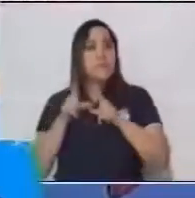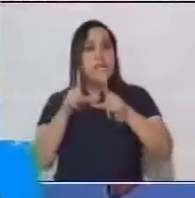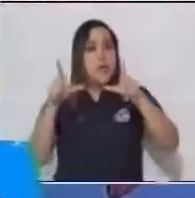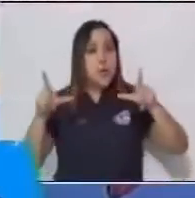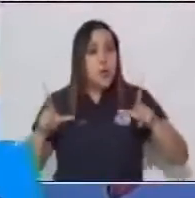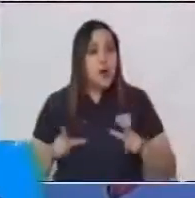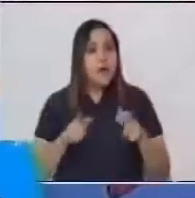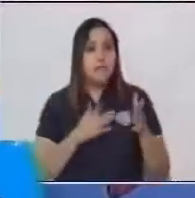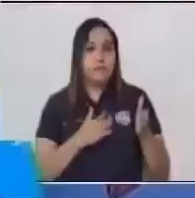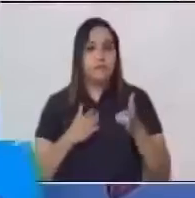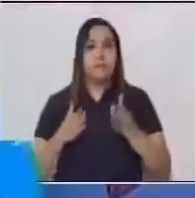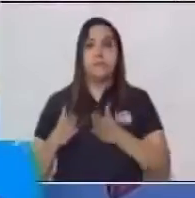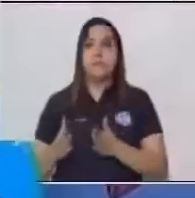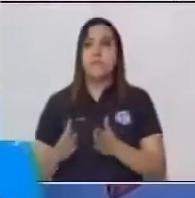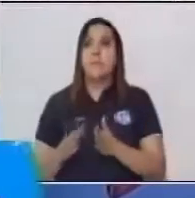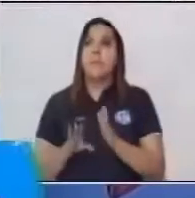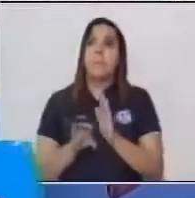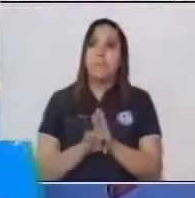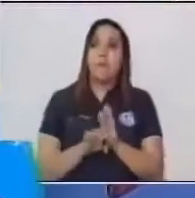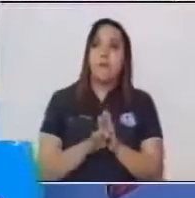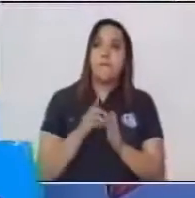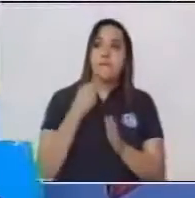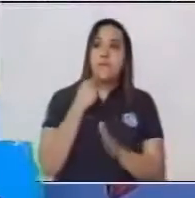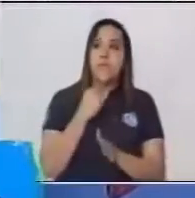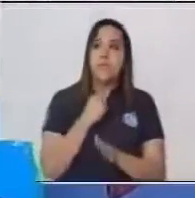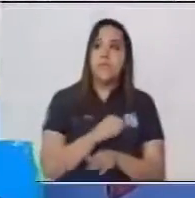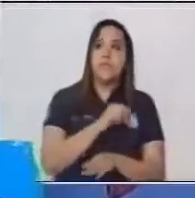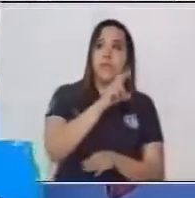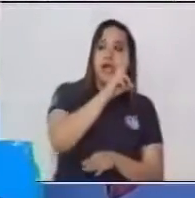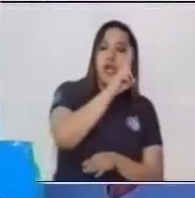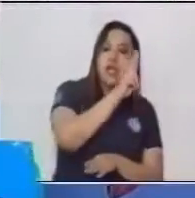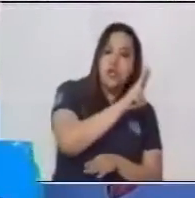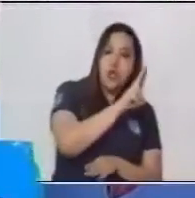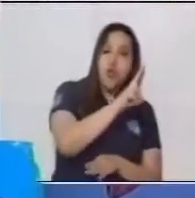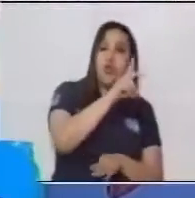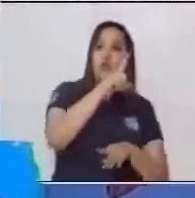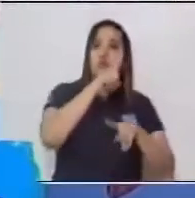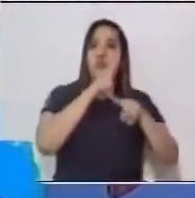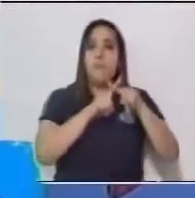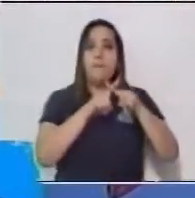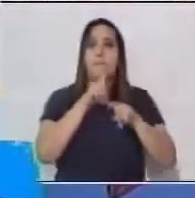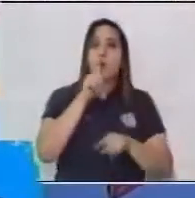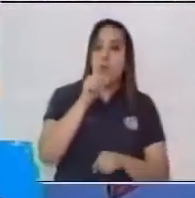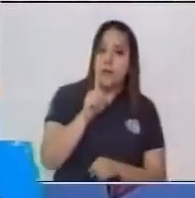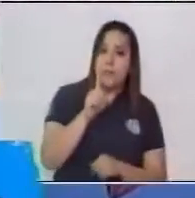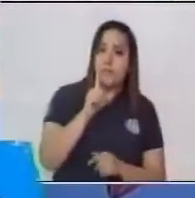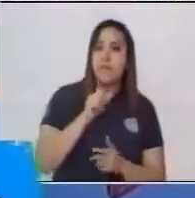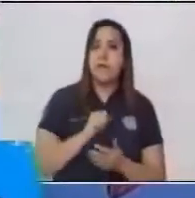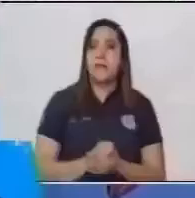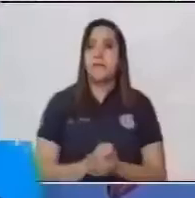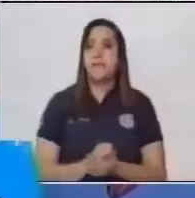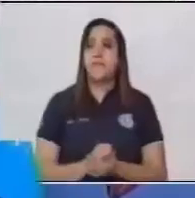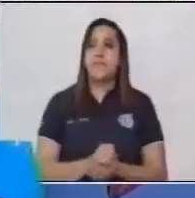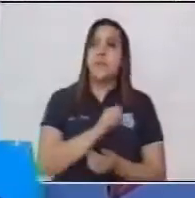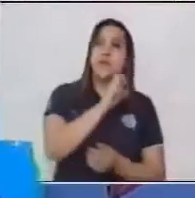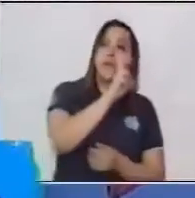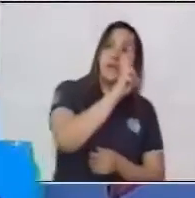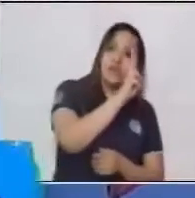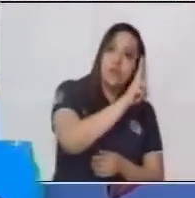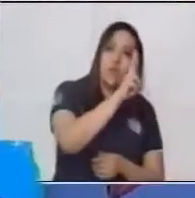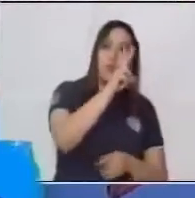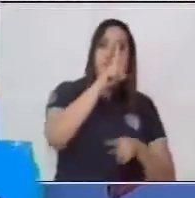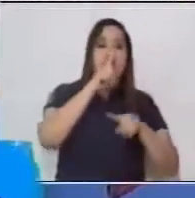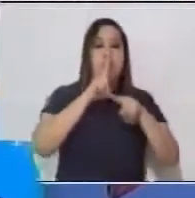posiciones. En este caso decimos 2 por la primera posición, 2 por